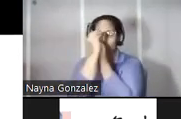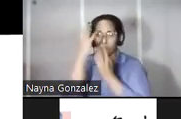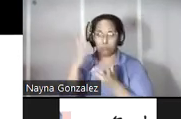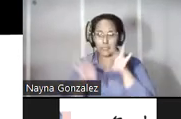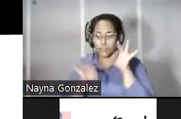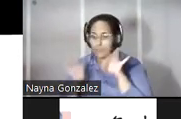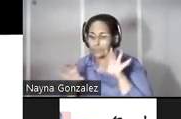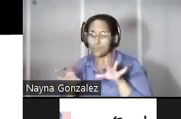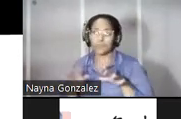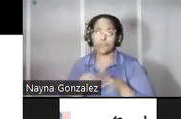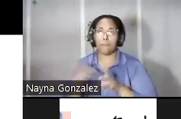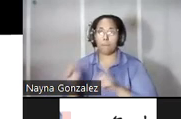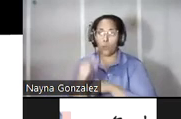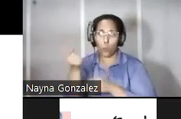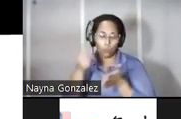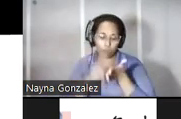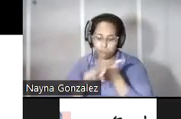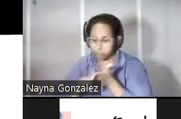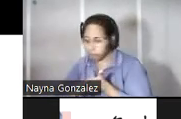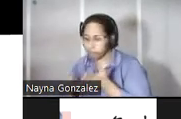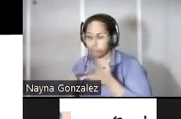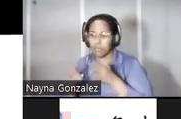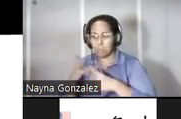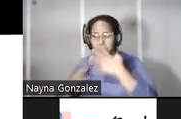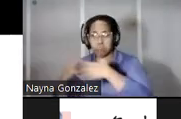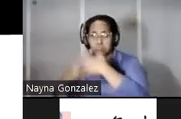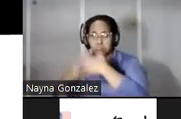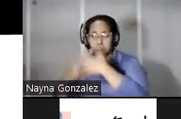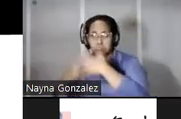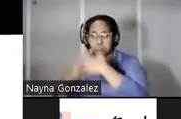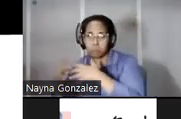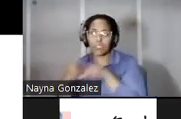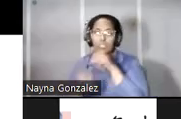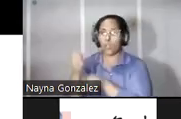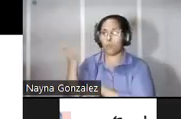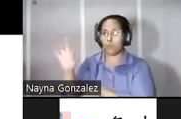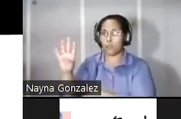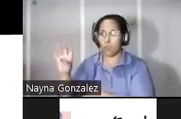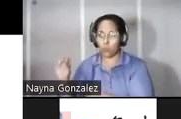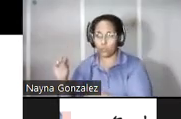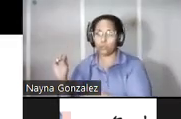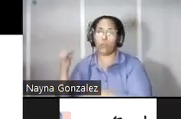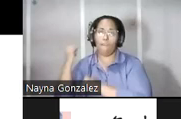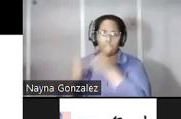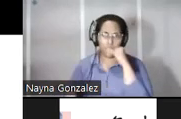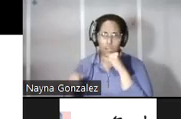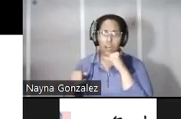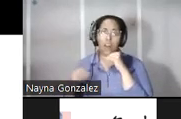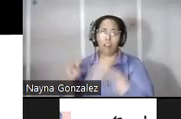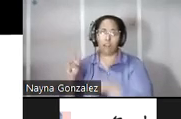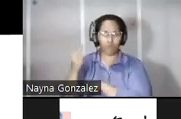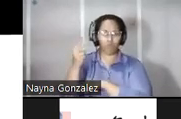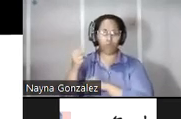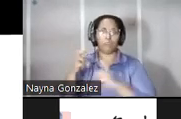que encontré cuando hacía otra investigación relacionada con la década del 40 tras finalizar la Segunda